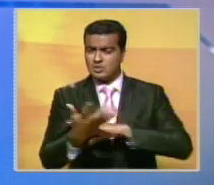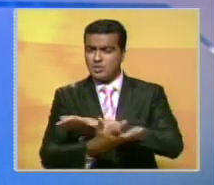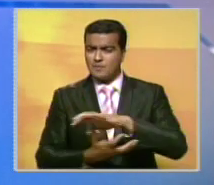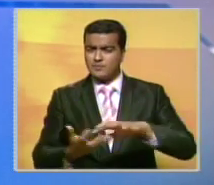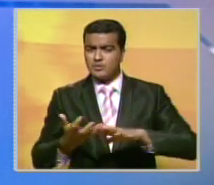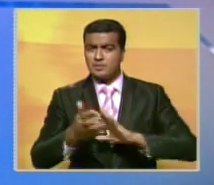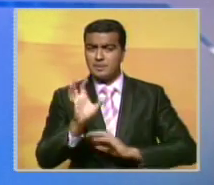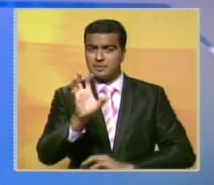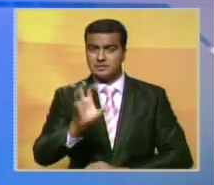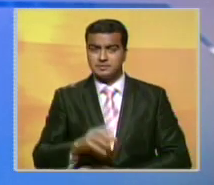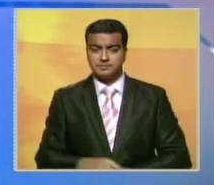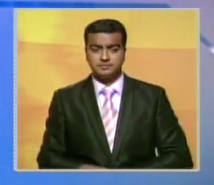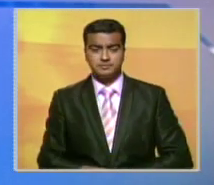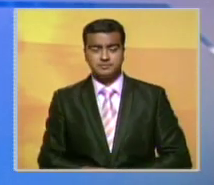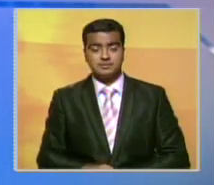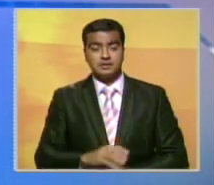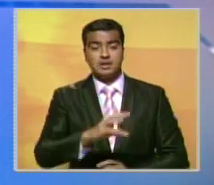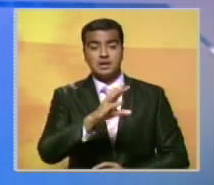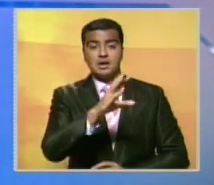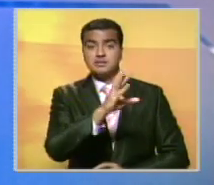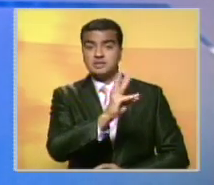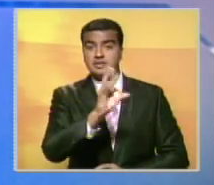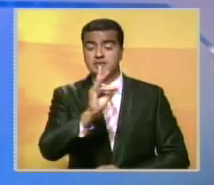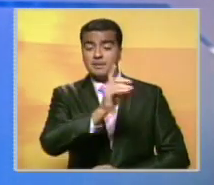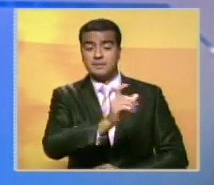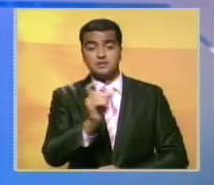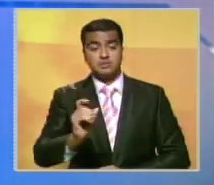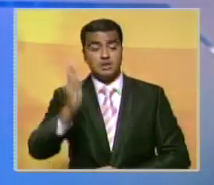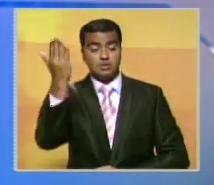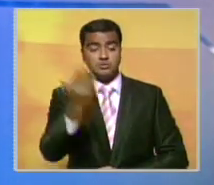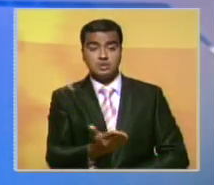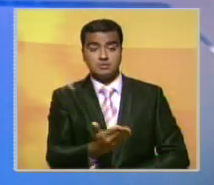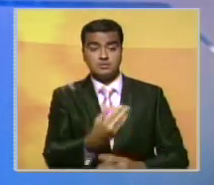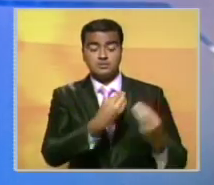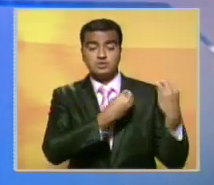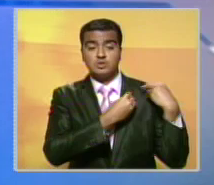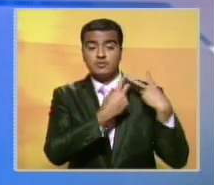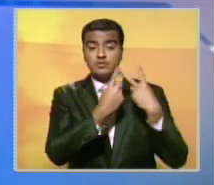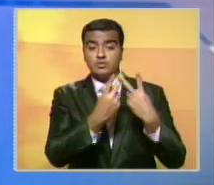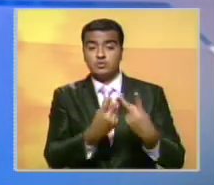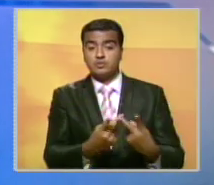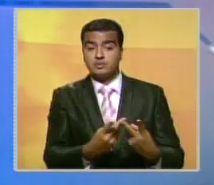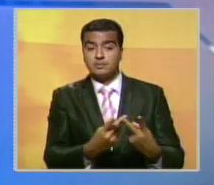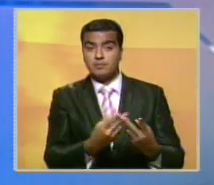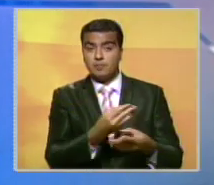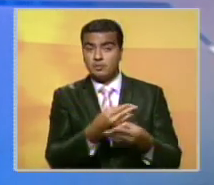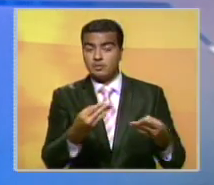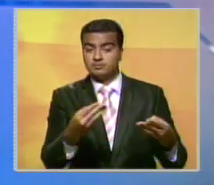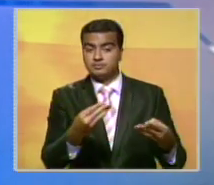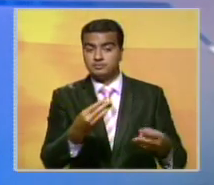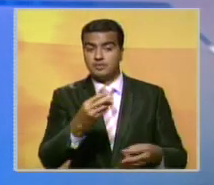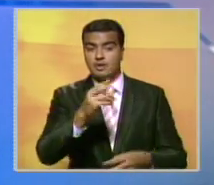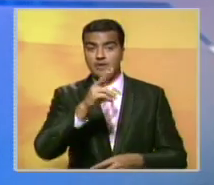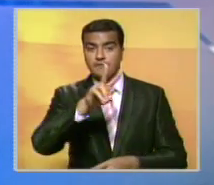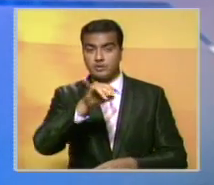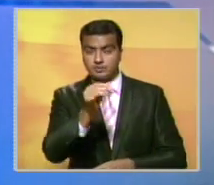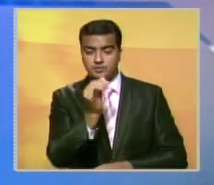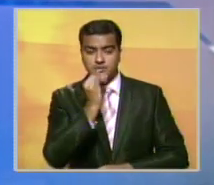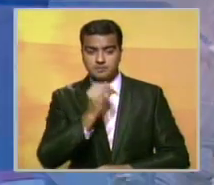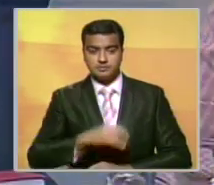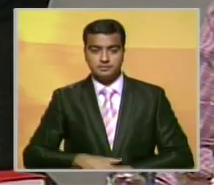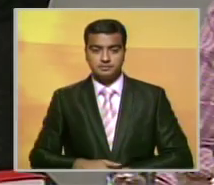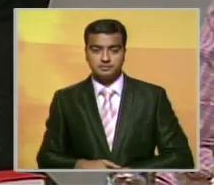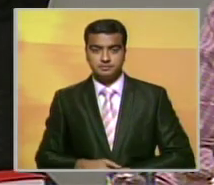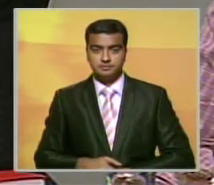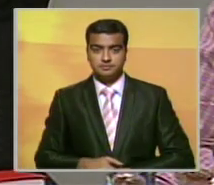registrados en el país 67 personas fueron acusadas entre ellas el dirigente de voluntad popular Victoria Joseph con los